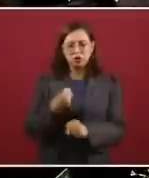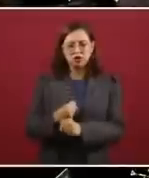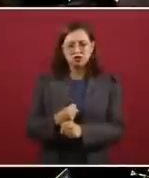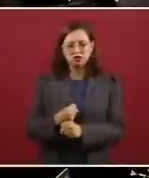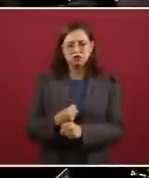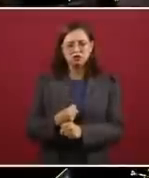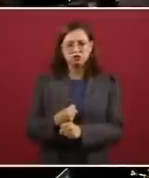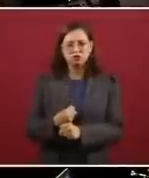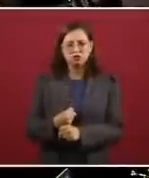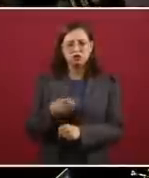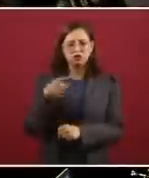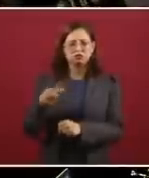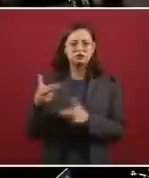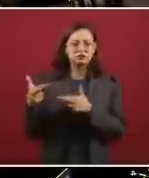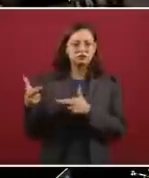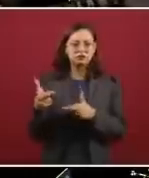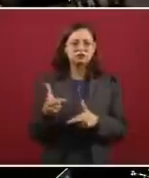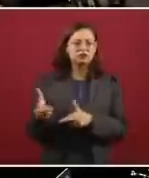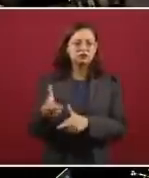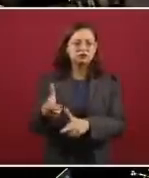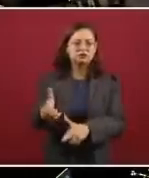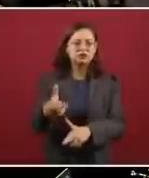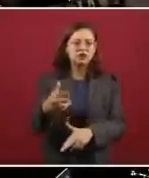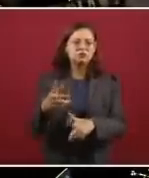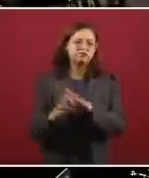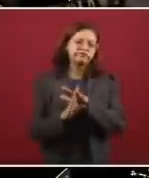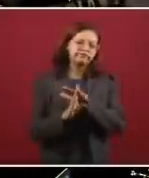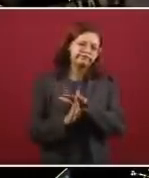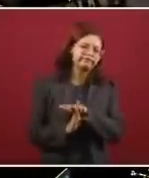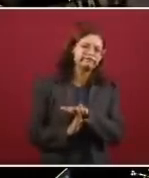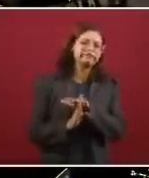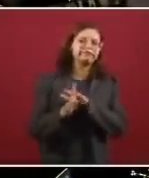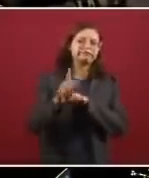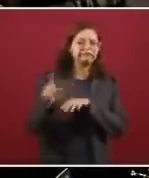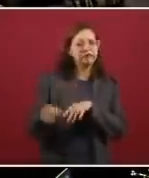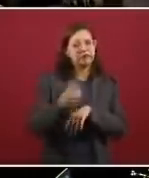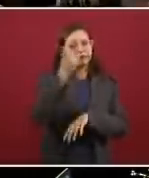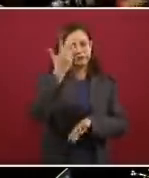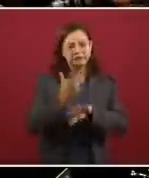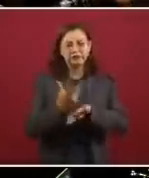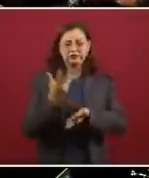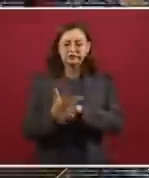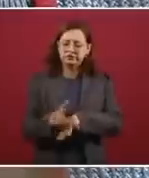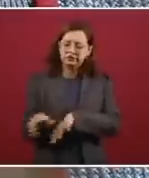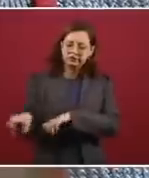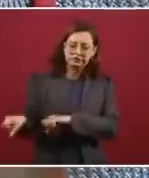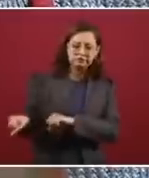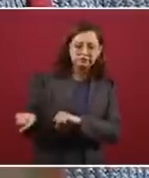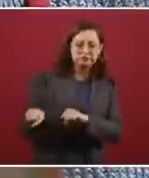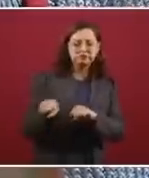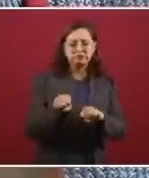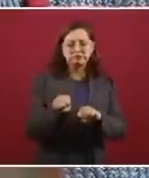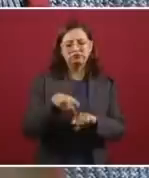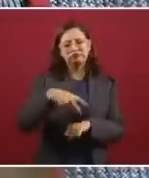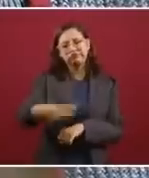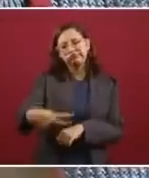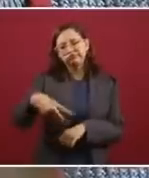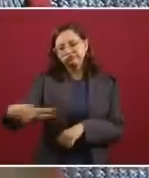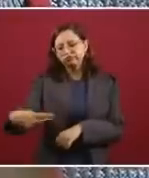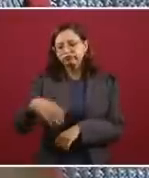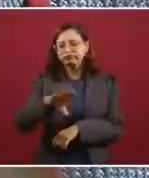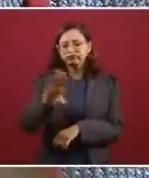arrastrados por el río Bravo en el intento por cruzar de México a Estados Unidos. De hecho, el hallazgo fue en la frontera entre Texas y Coahuila.